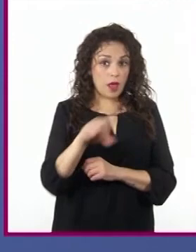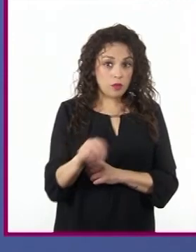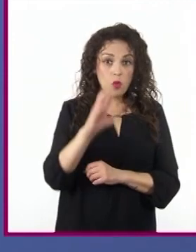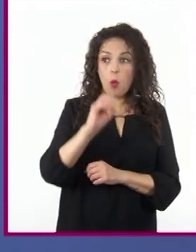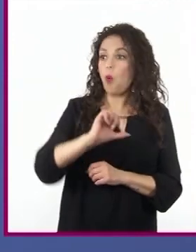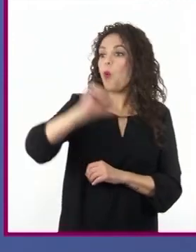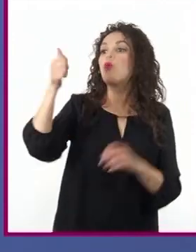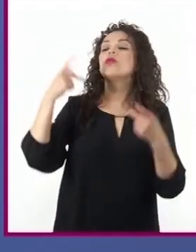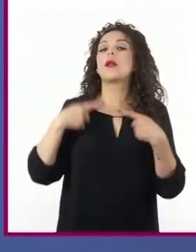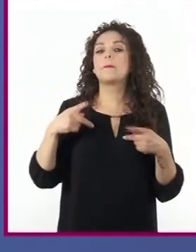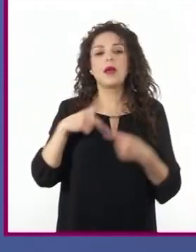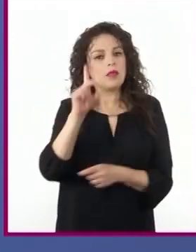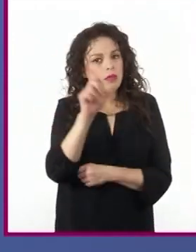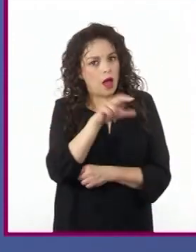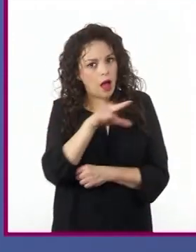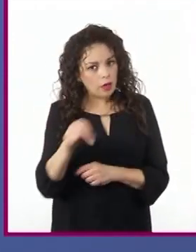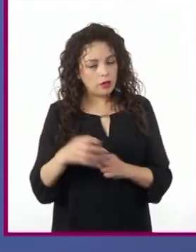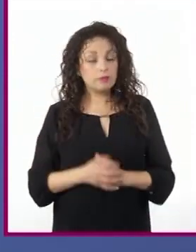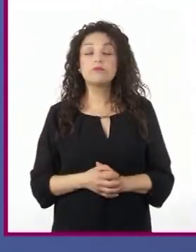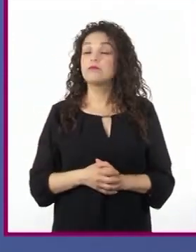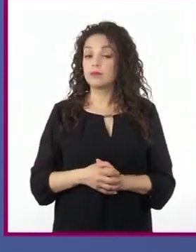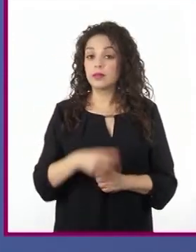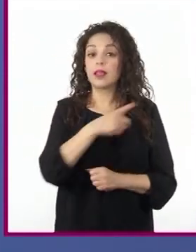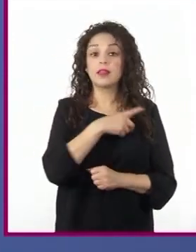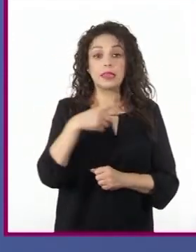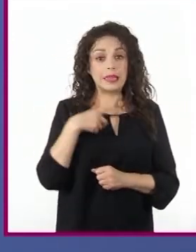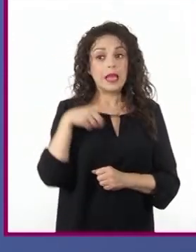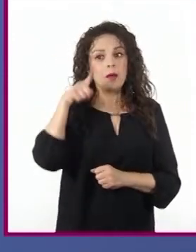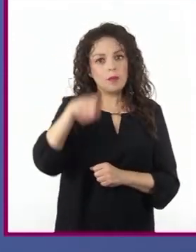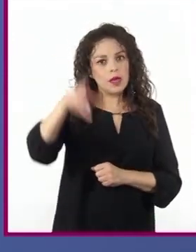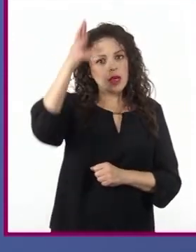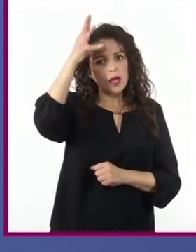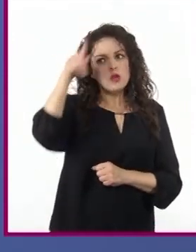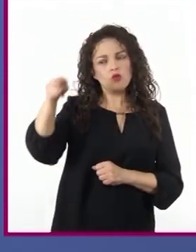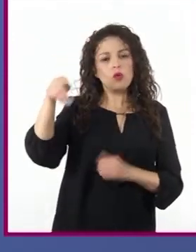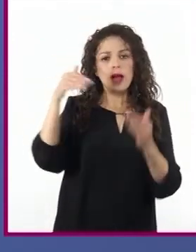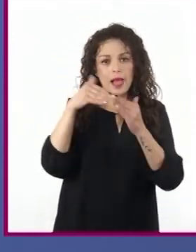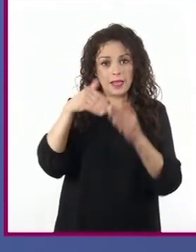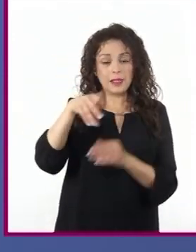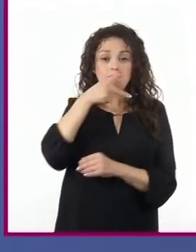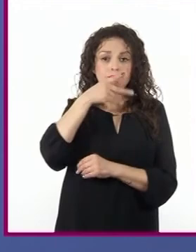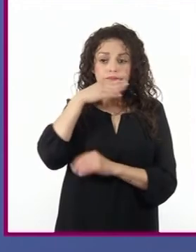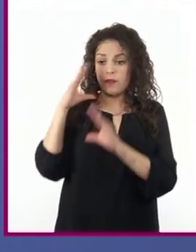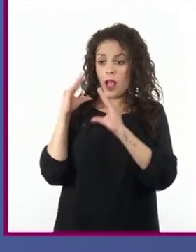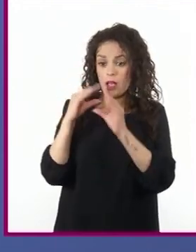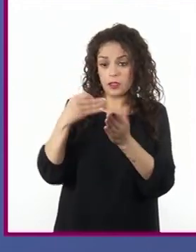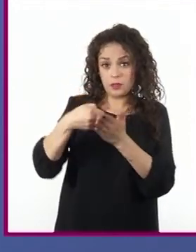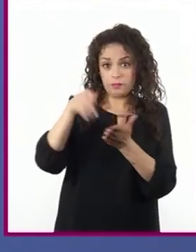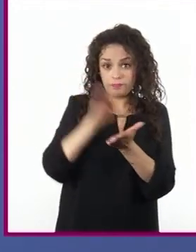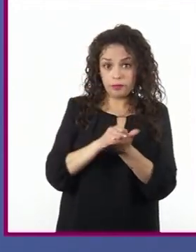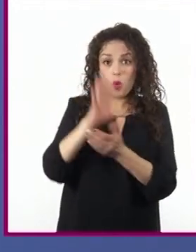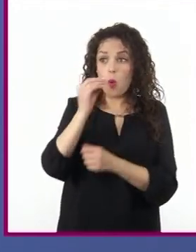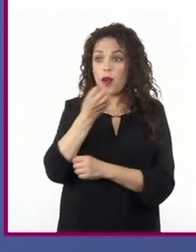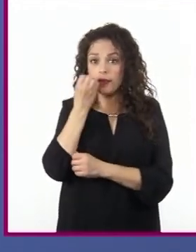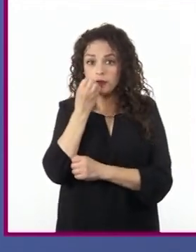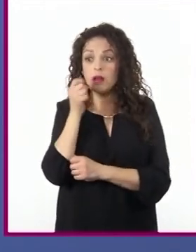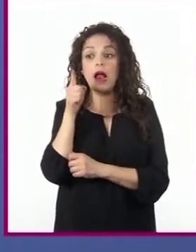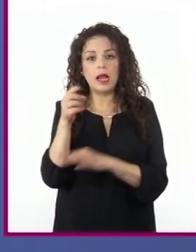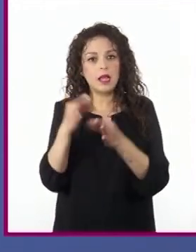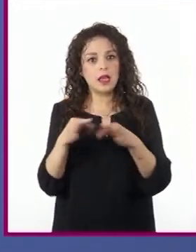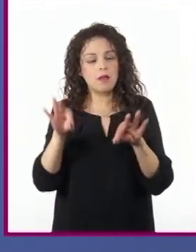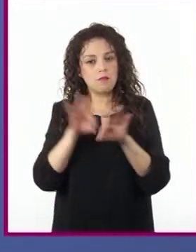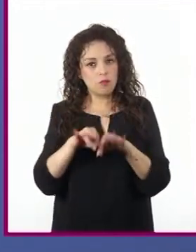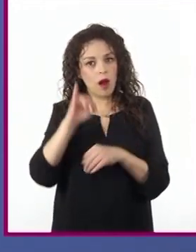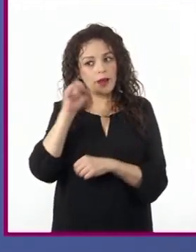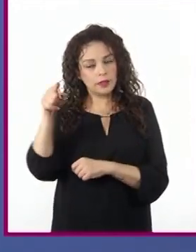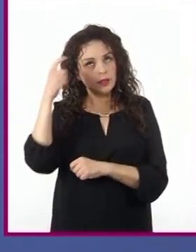personas. Deberán tener presentes los valores que han adquirido en la casa y en la escuela y evitar situaciones que